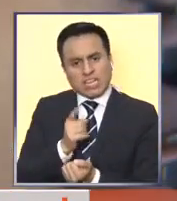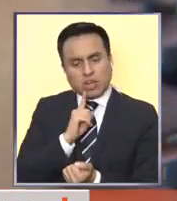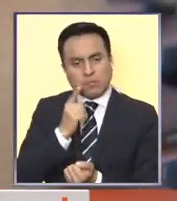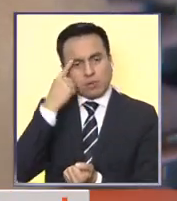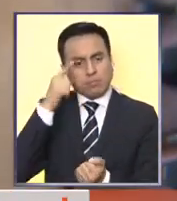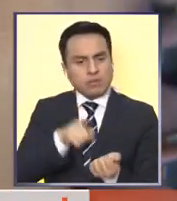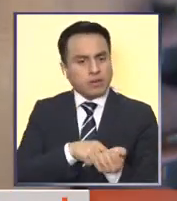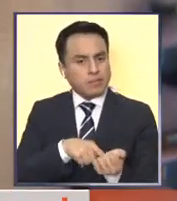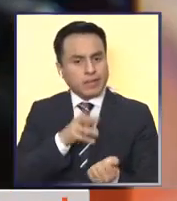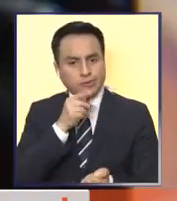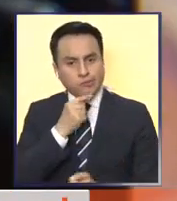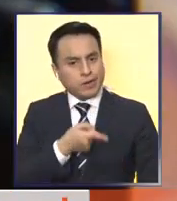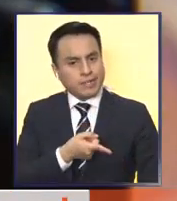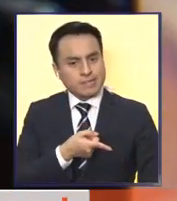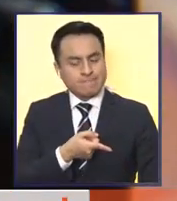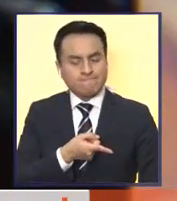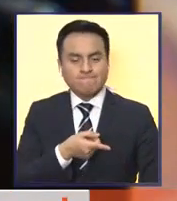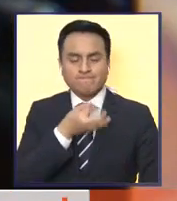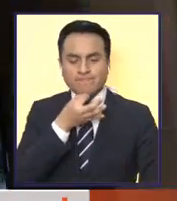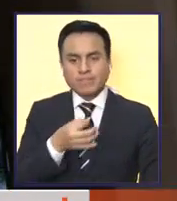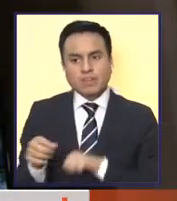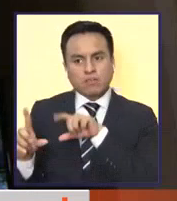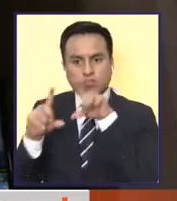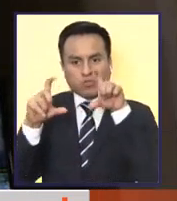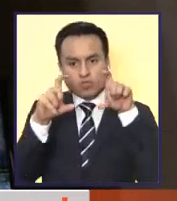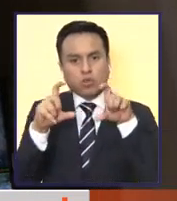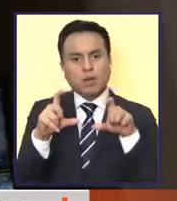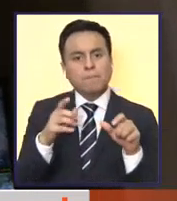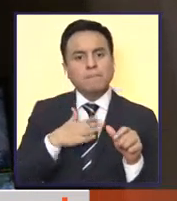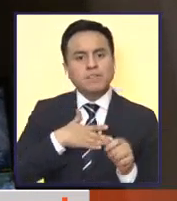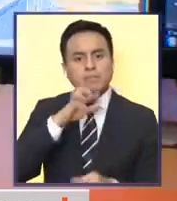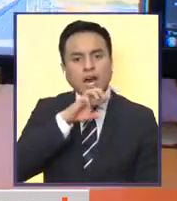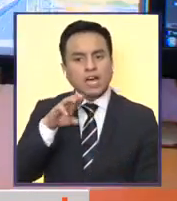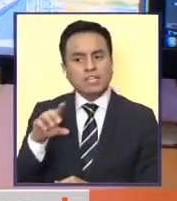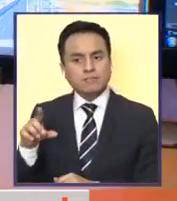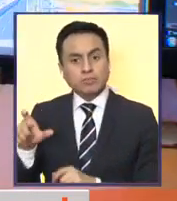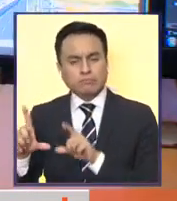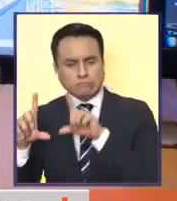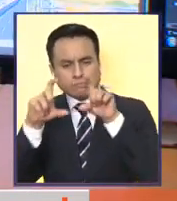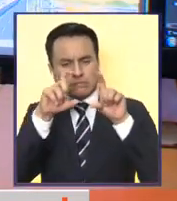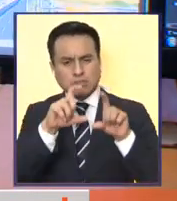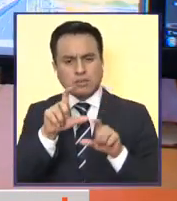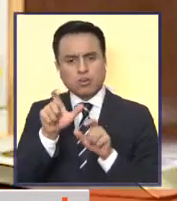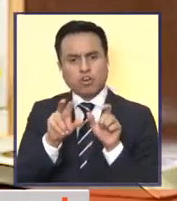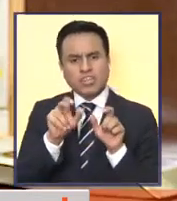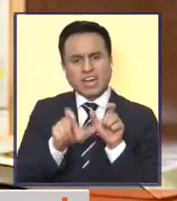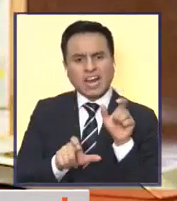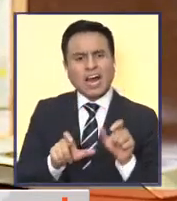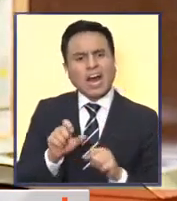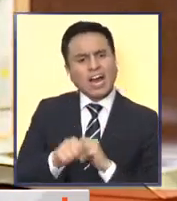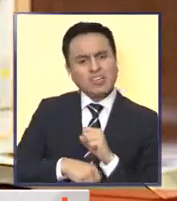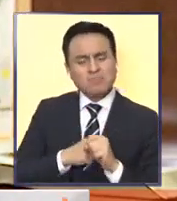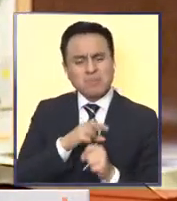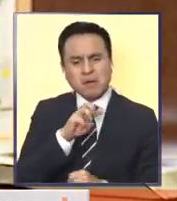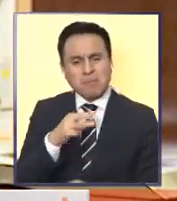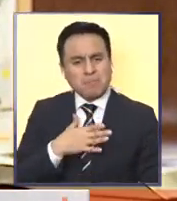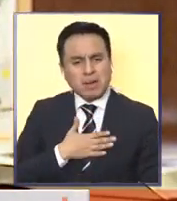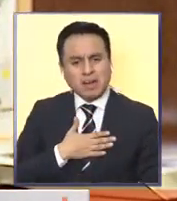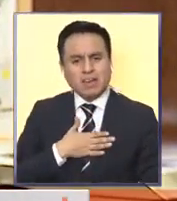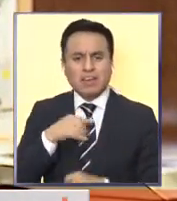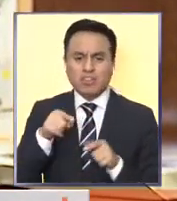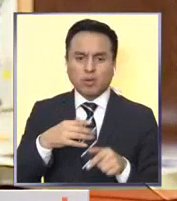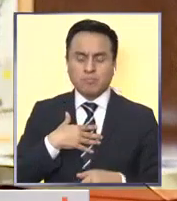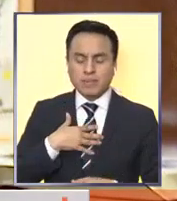no, ¿ya? Le han sacado fotografía a la casa de mis padres, gente de 80 años, y eso a mí